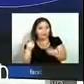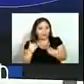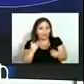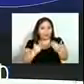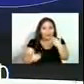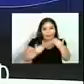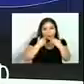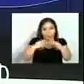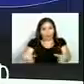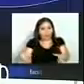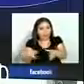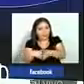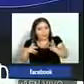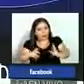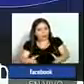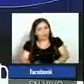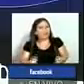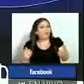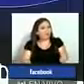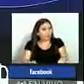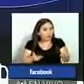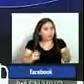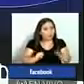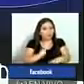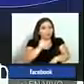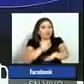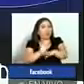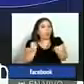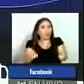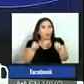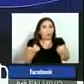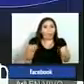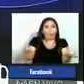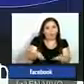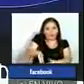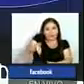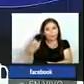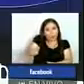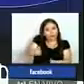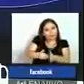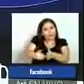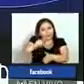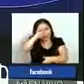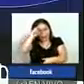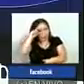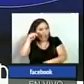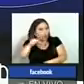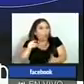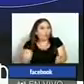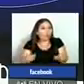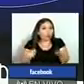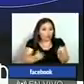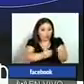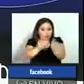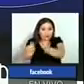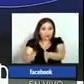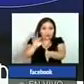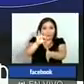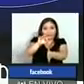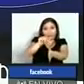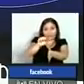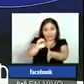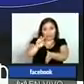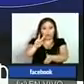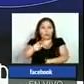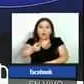detalles de las medidas que se implementarán en el transporte colectivo durante la segunda fase de reapertura económica. La periodista Marcela